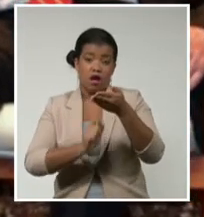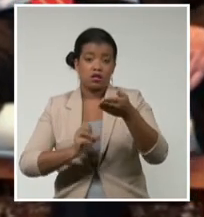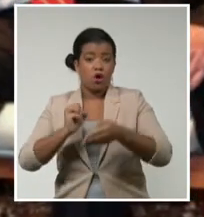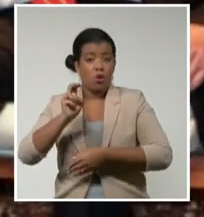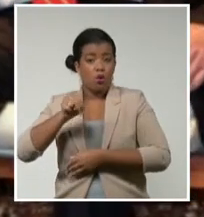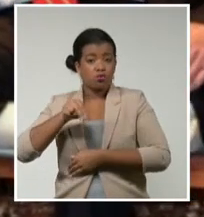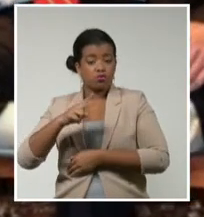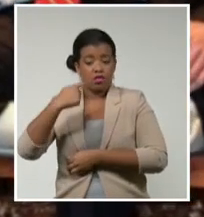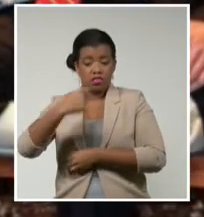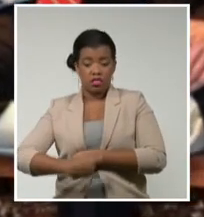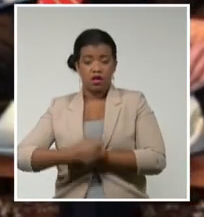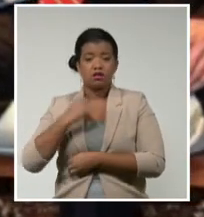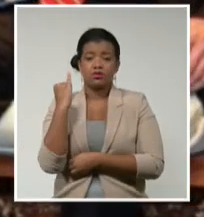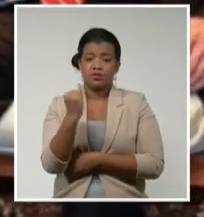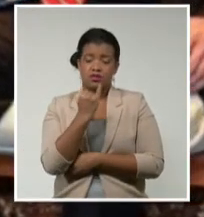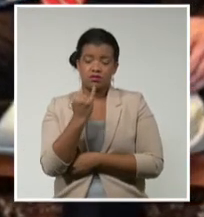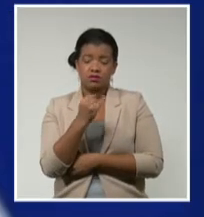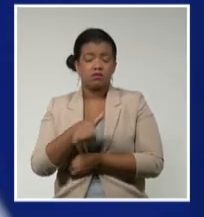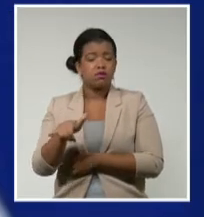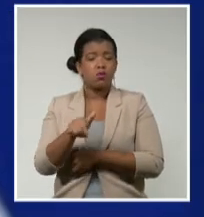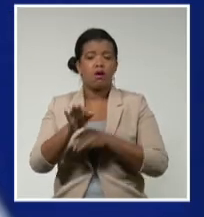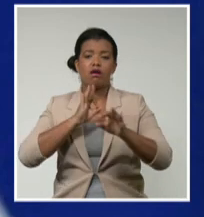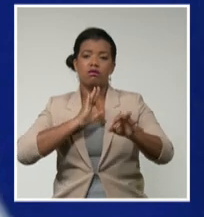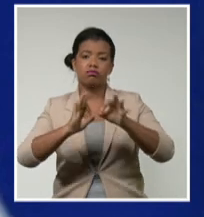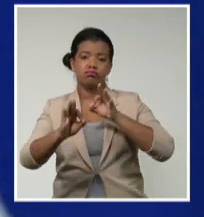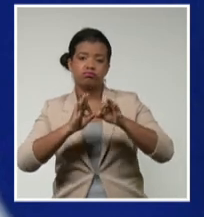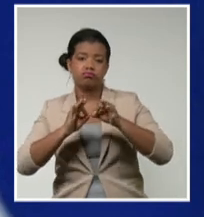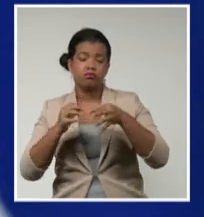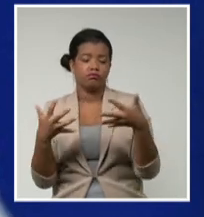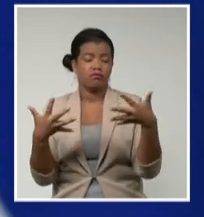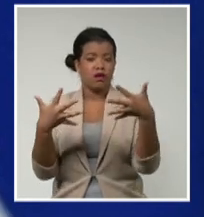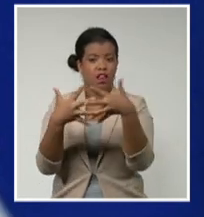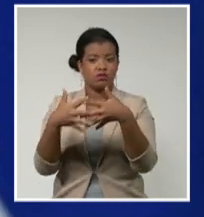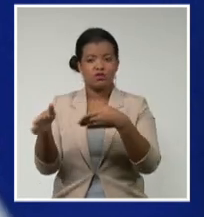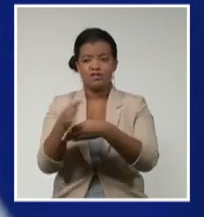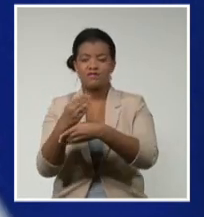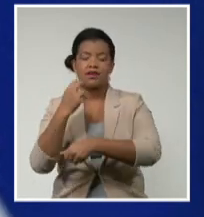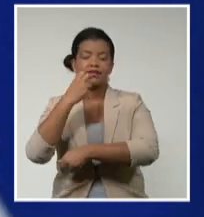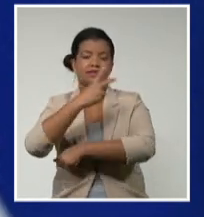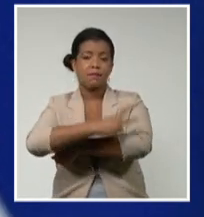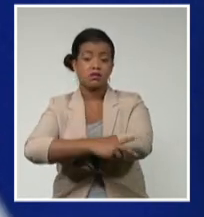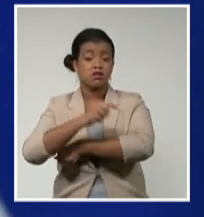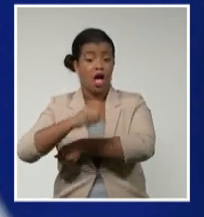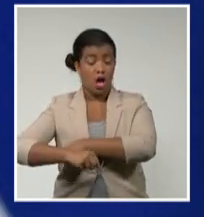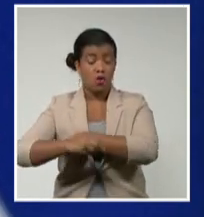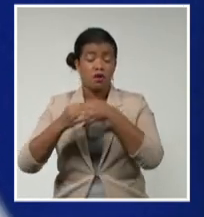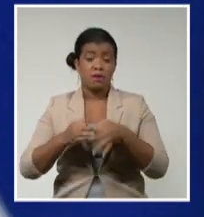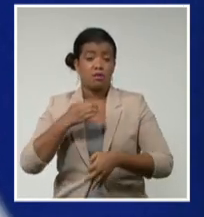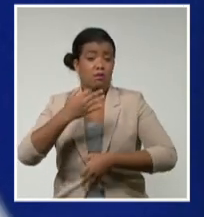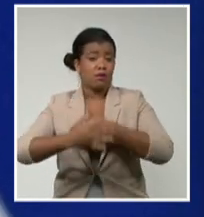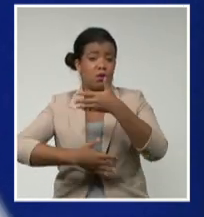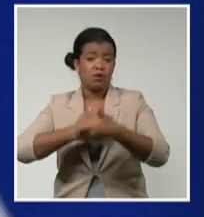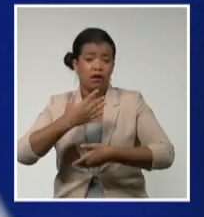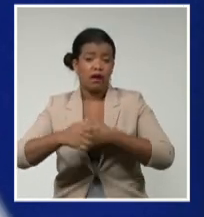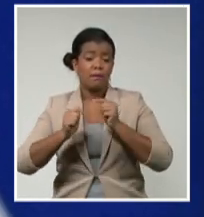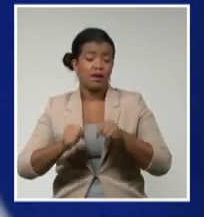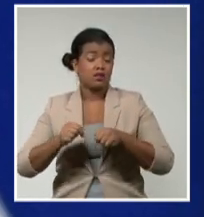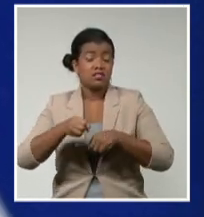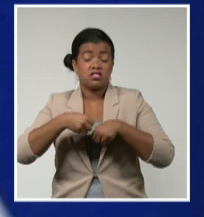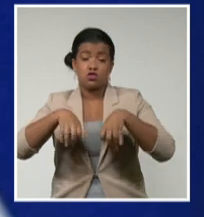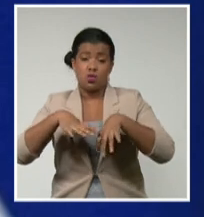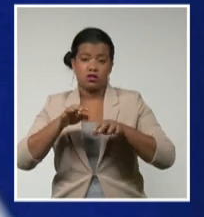derecho internacional así como la preservación del multilateralismo ante los acuciantes desafíos que no se impone el complejo escenario mundial